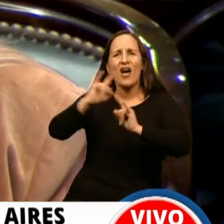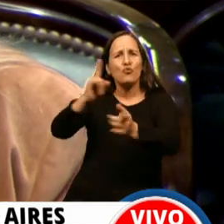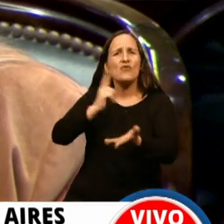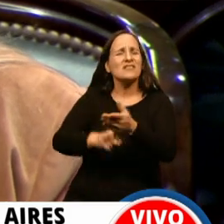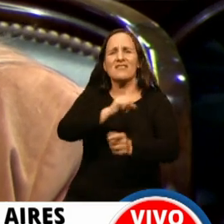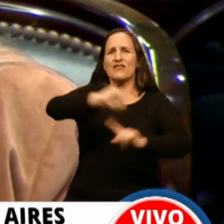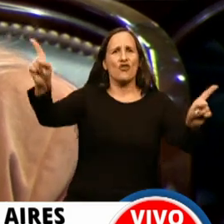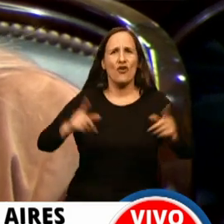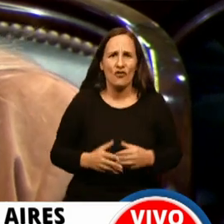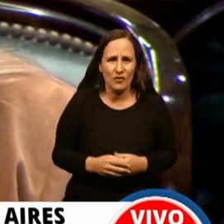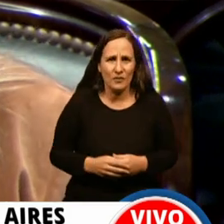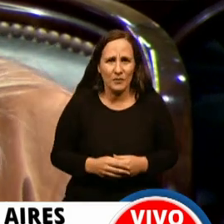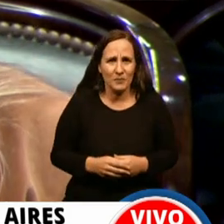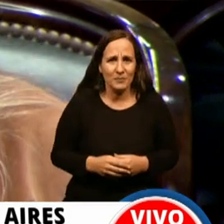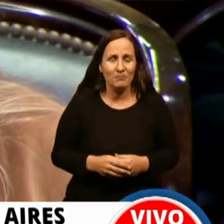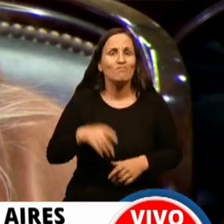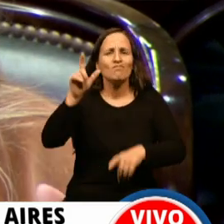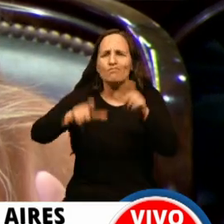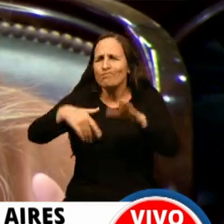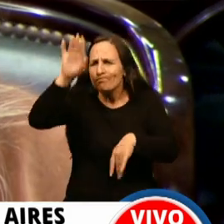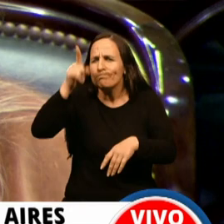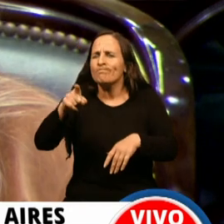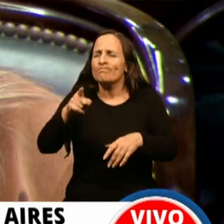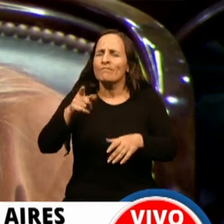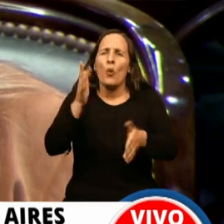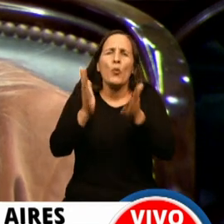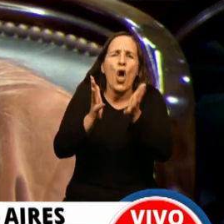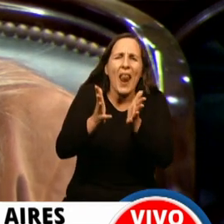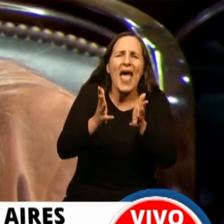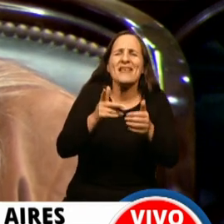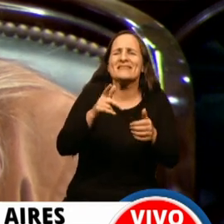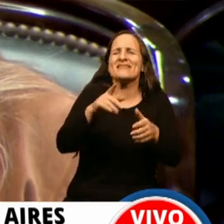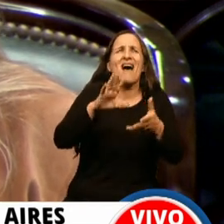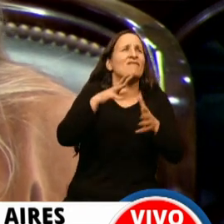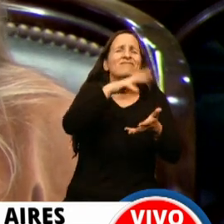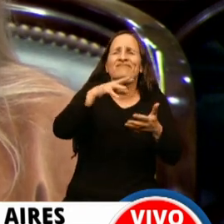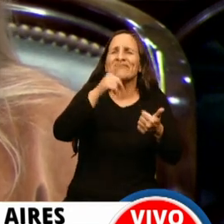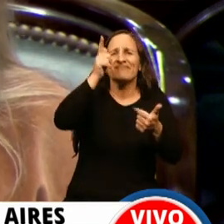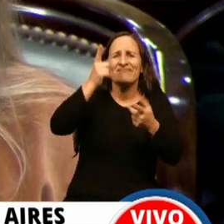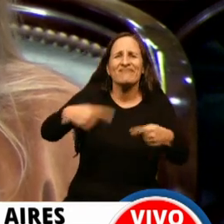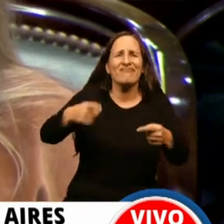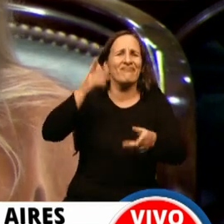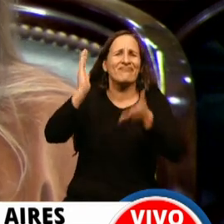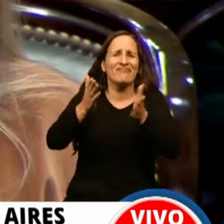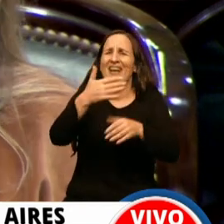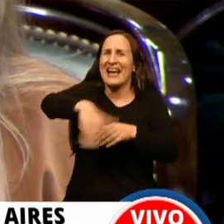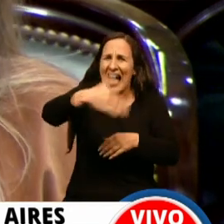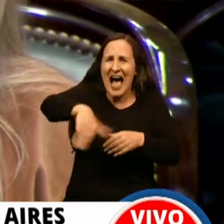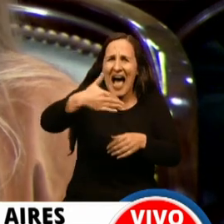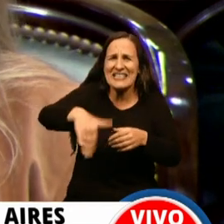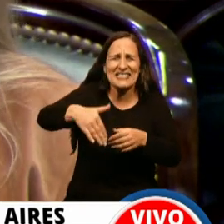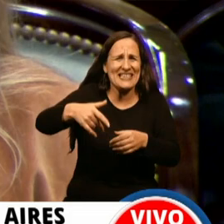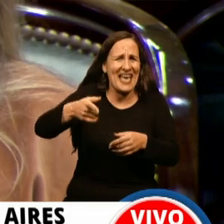cuando la mayoría sufre sufrió violencia institucional cuando fueron cargadas a palos en la calle